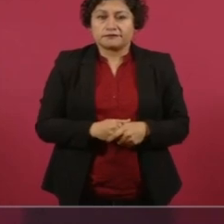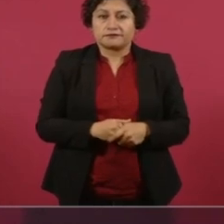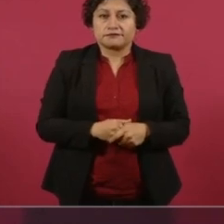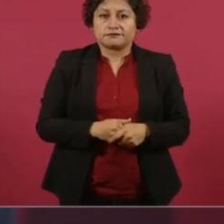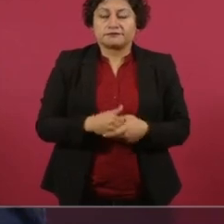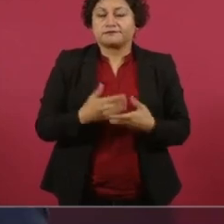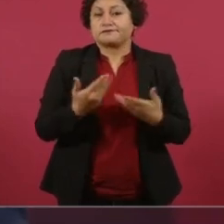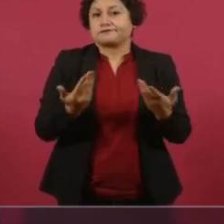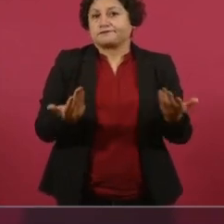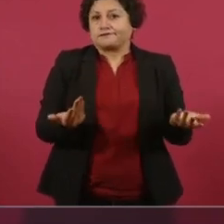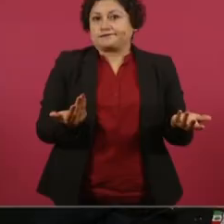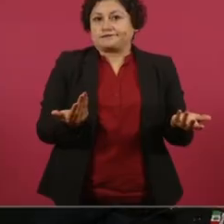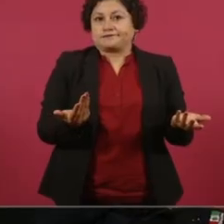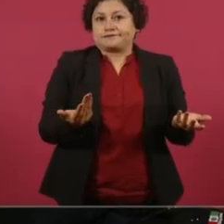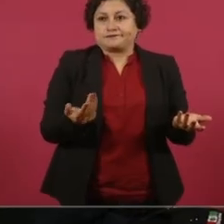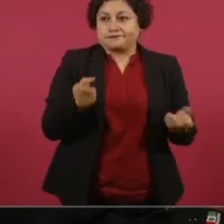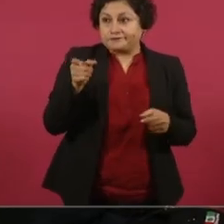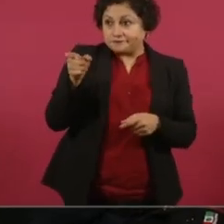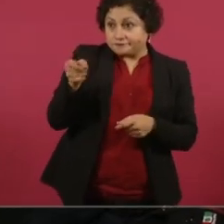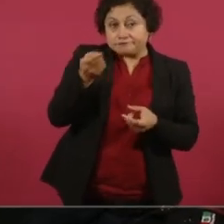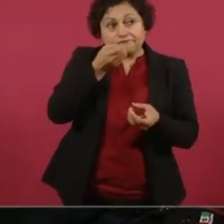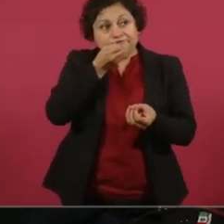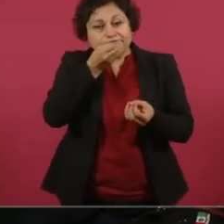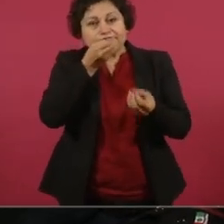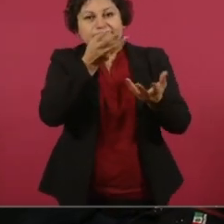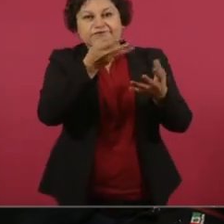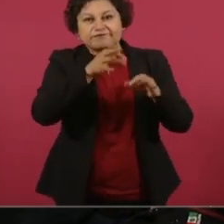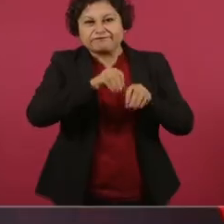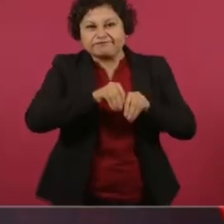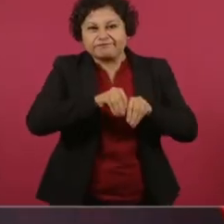Además, hasta nos ayuda,